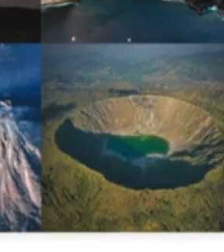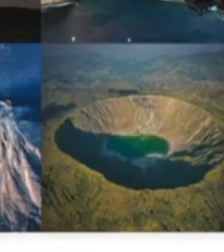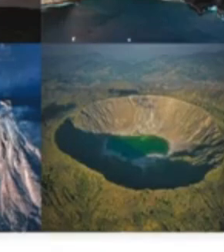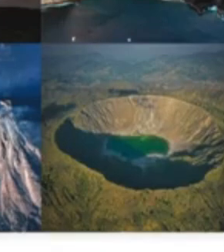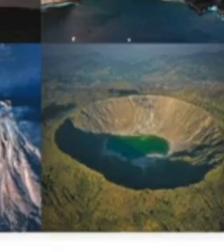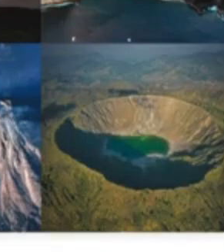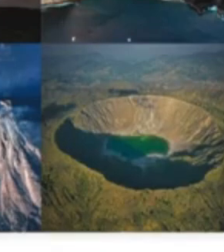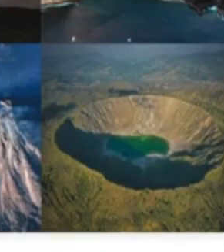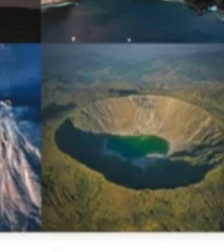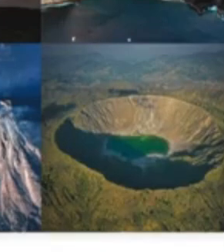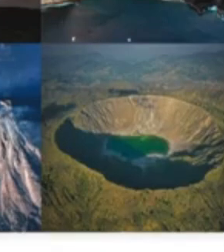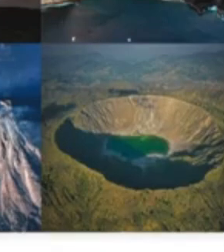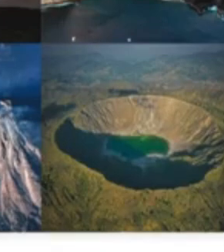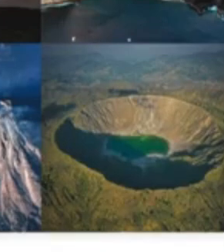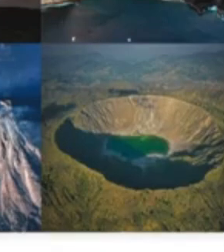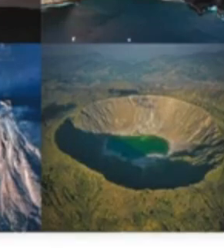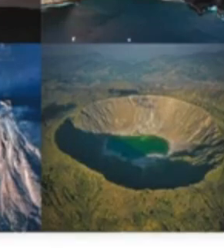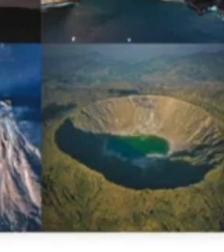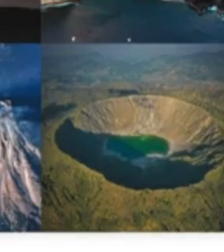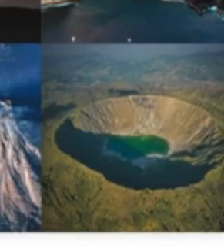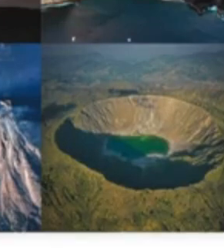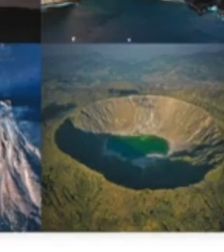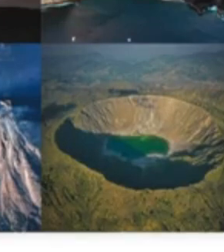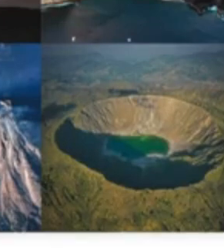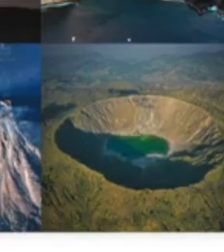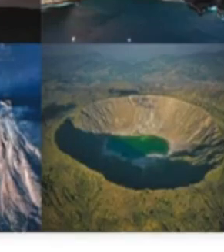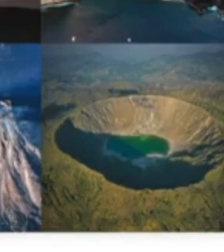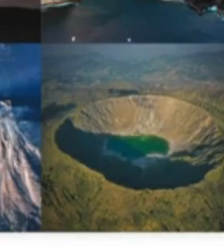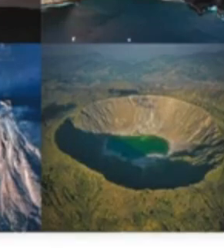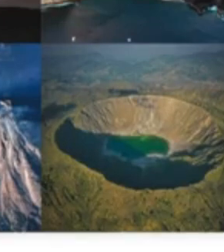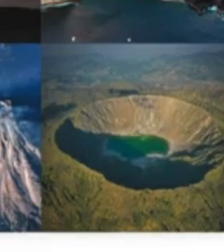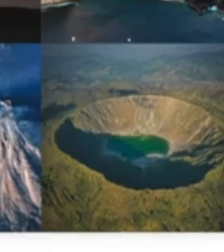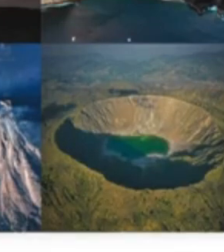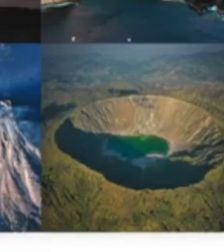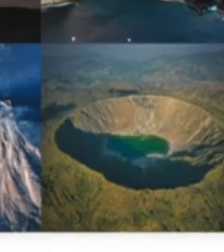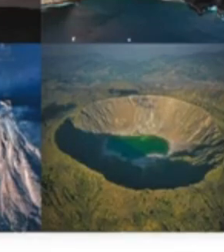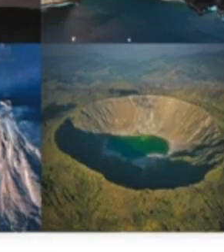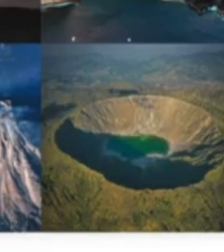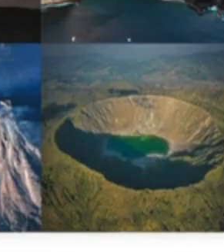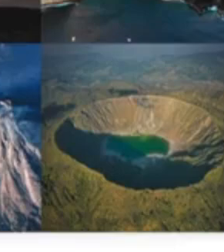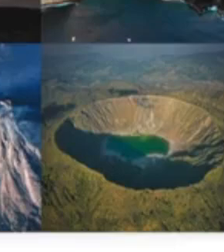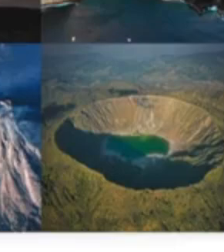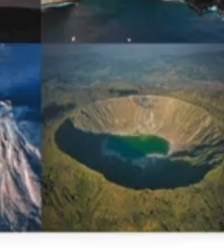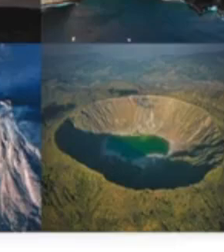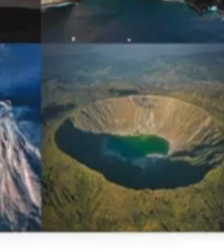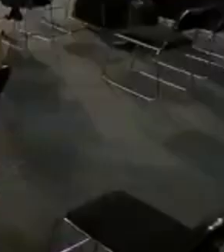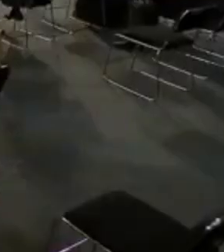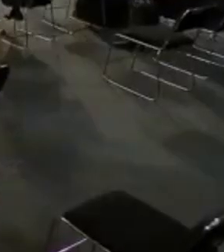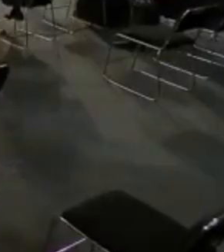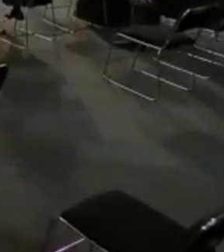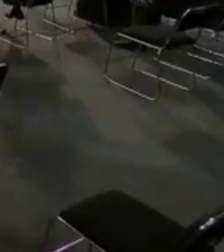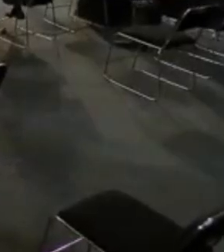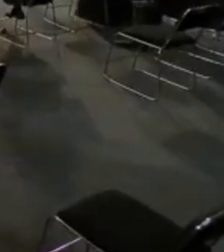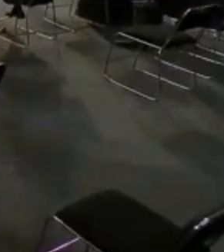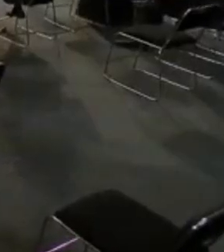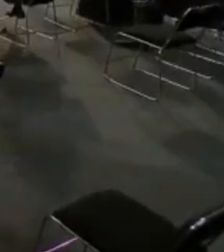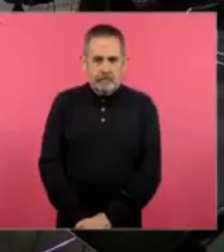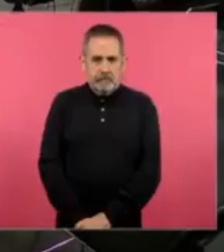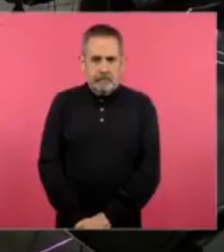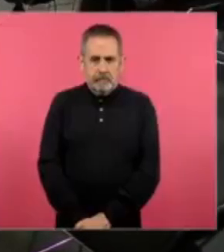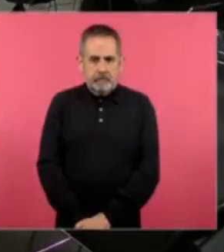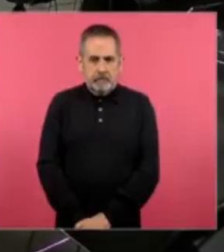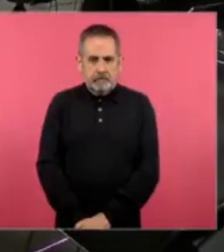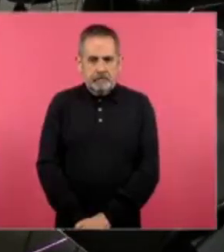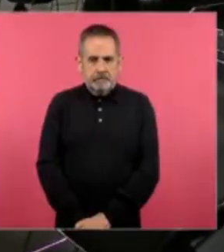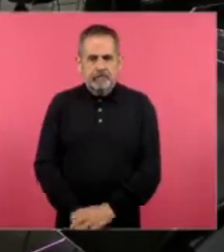pero pues siempre la información pues era muy relevante. En este caso, el libro de Cartografía de México nos